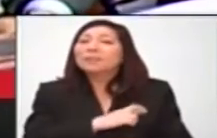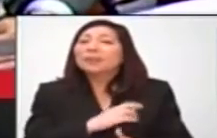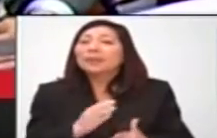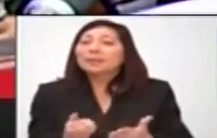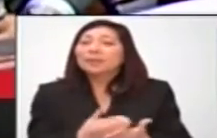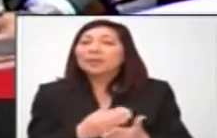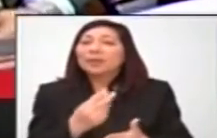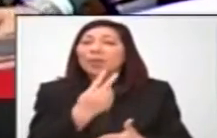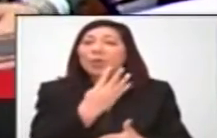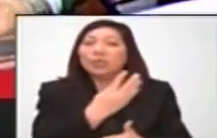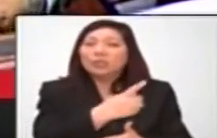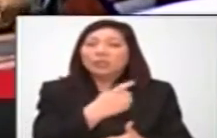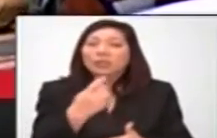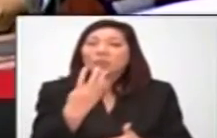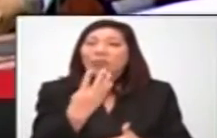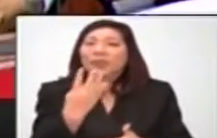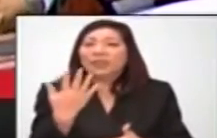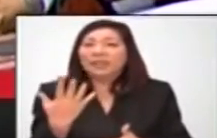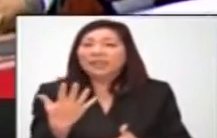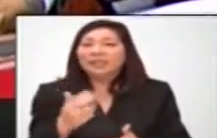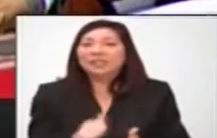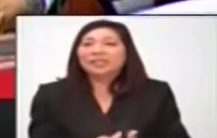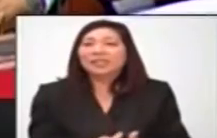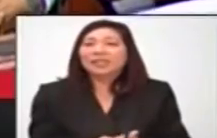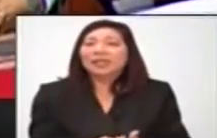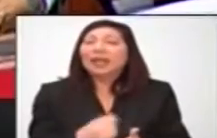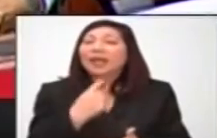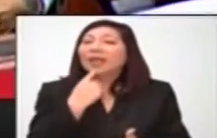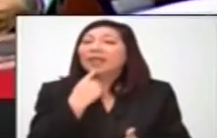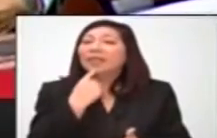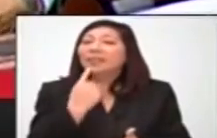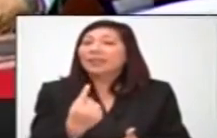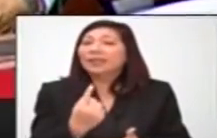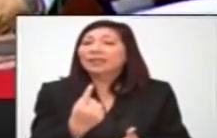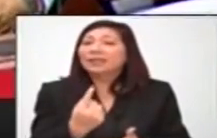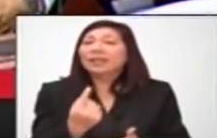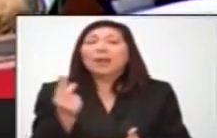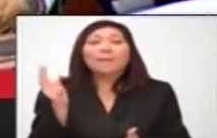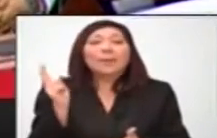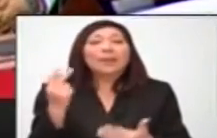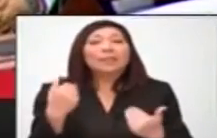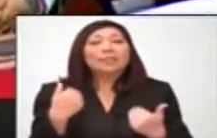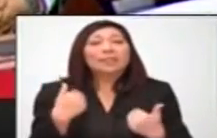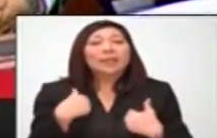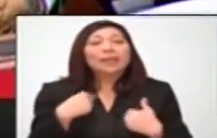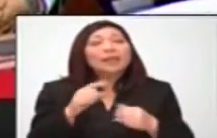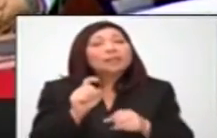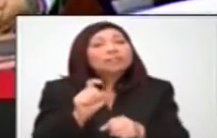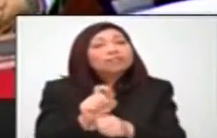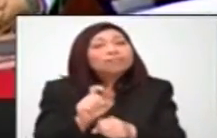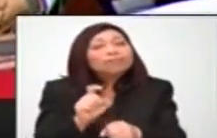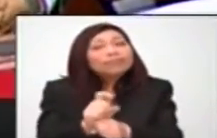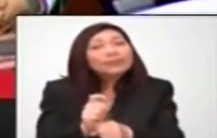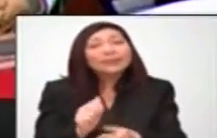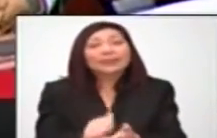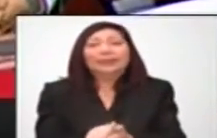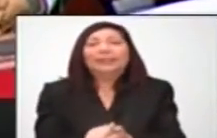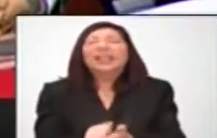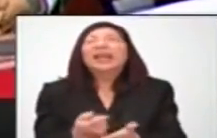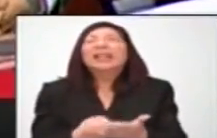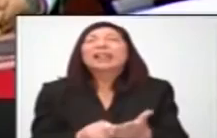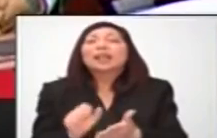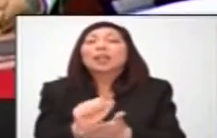página 145, se señala que el docente debe enfatizar que es